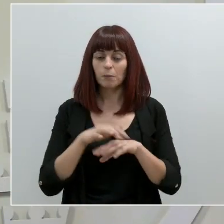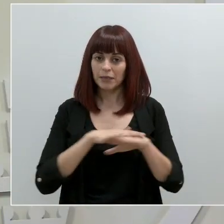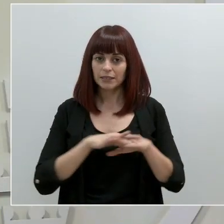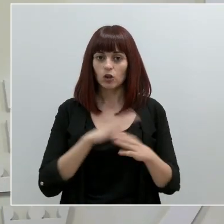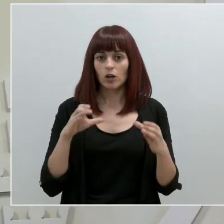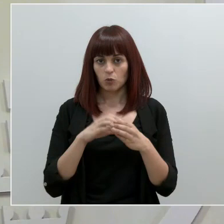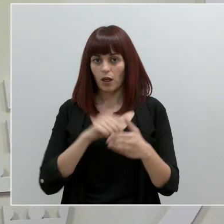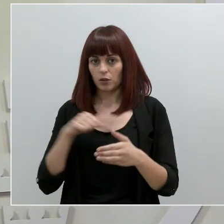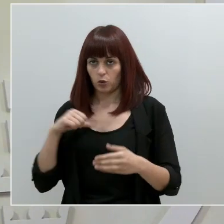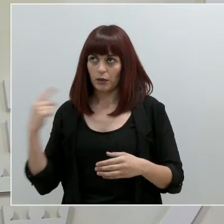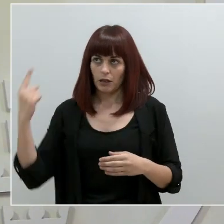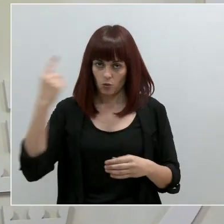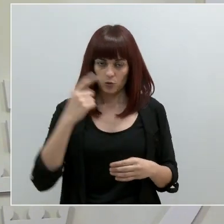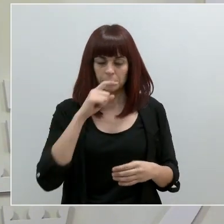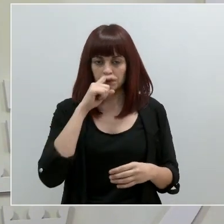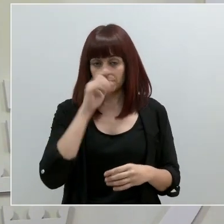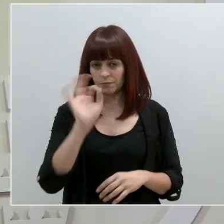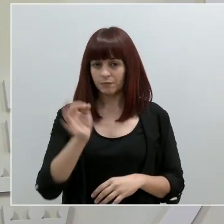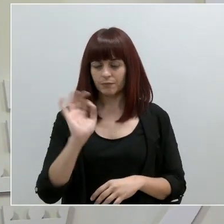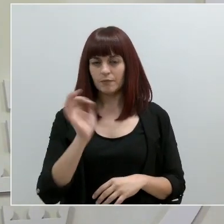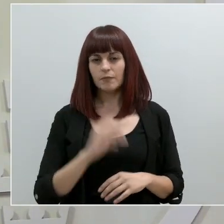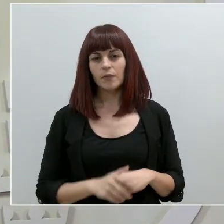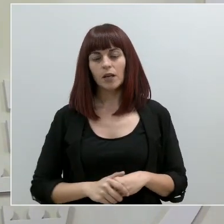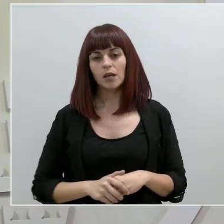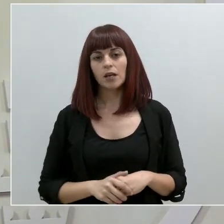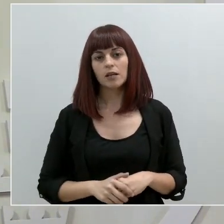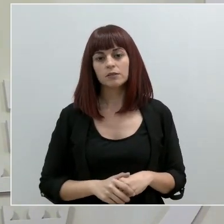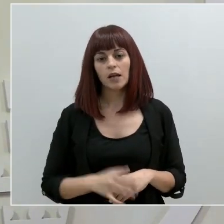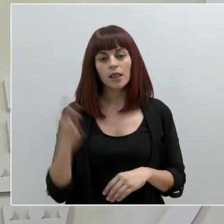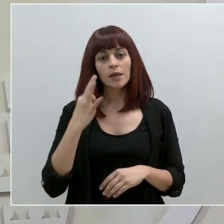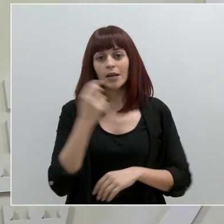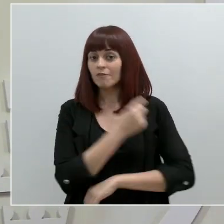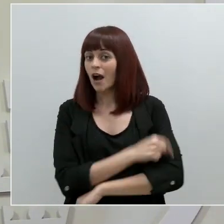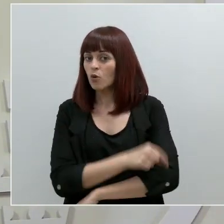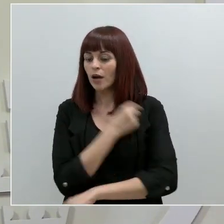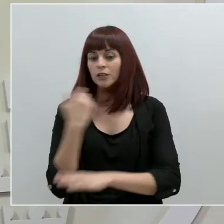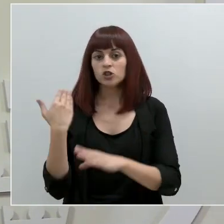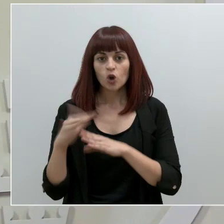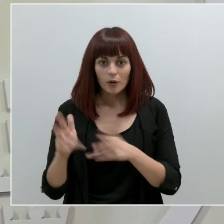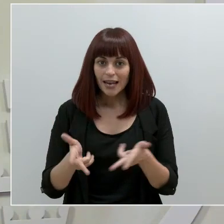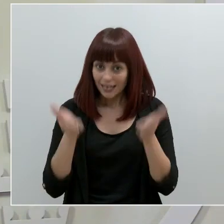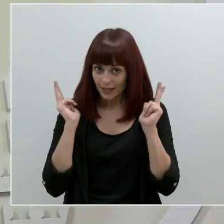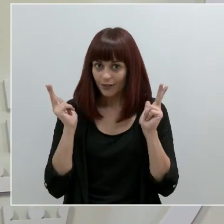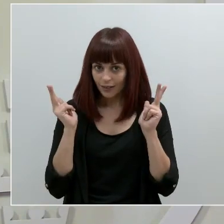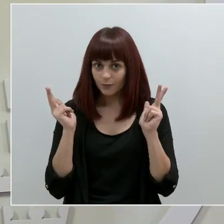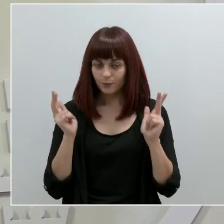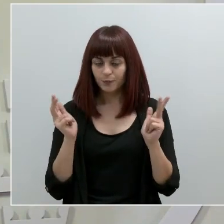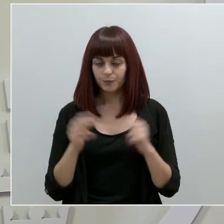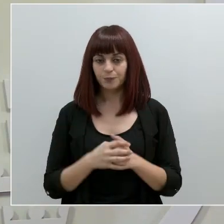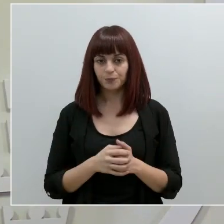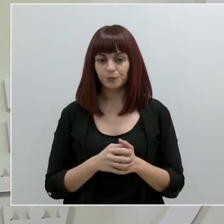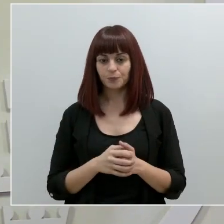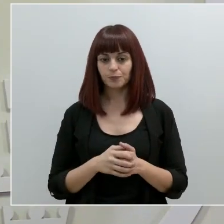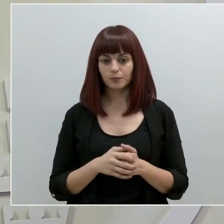Comunidades Autónomas. Lo que sí que es cierto es que hasta que no haya plena disponibilidad de vacunas y, por lo tanto,